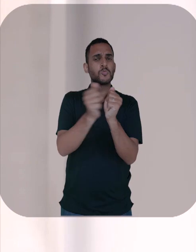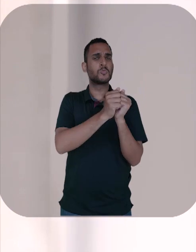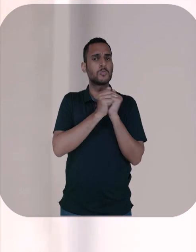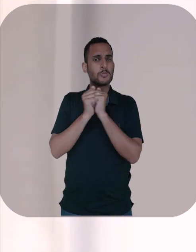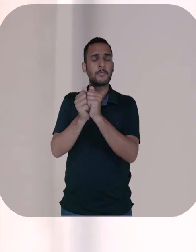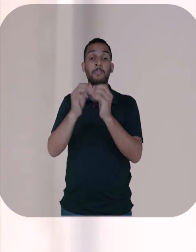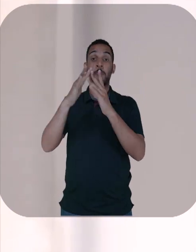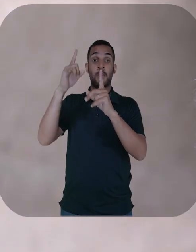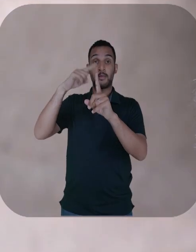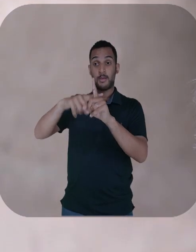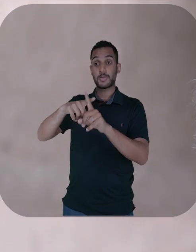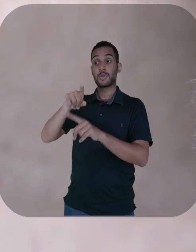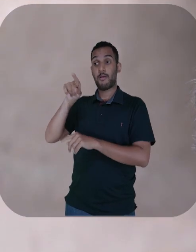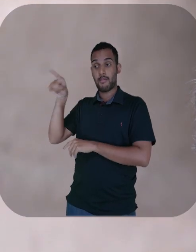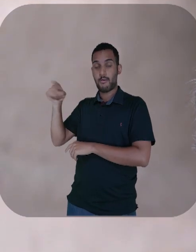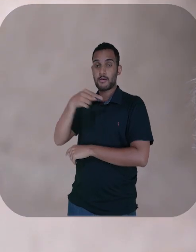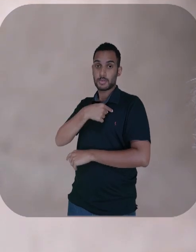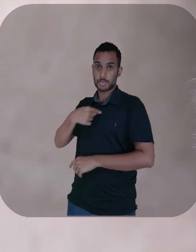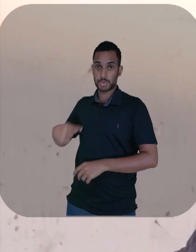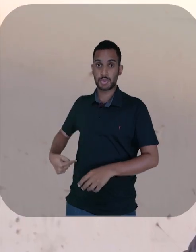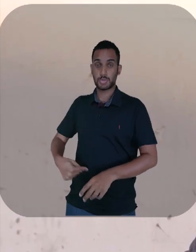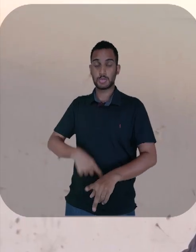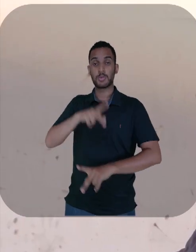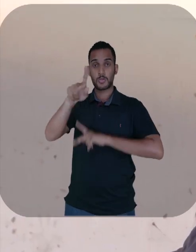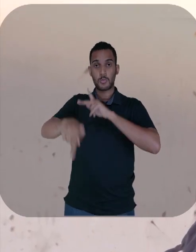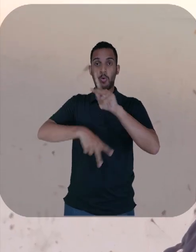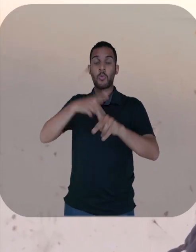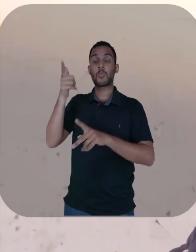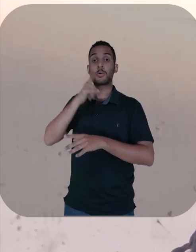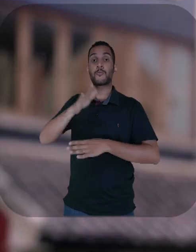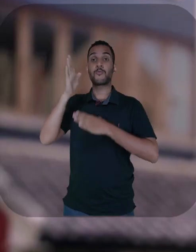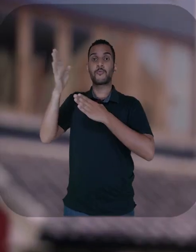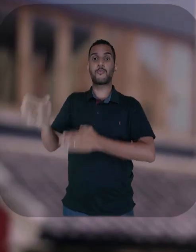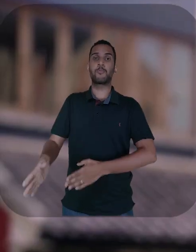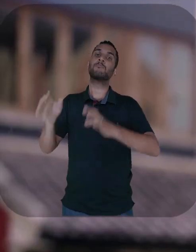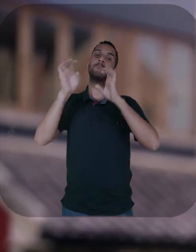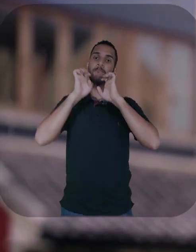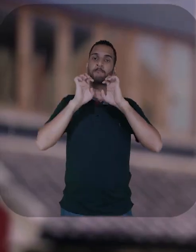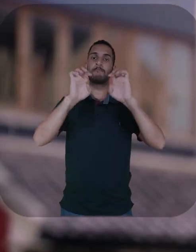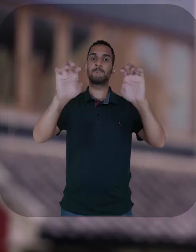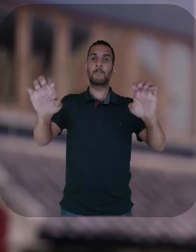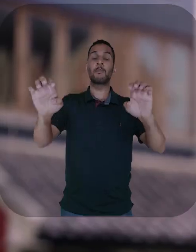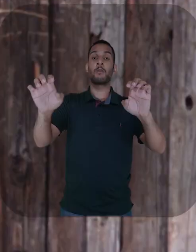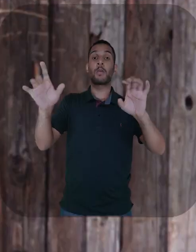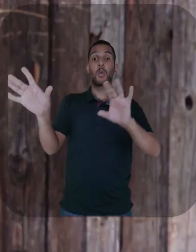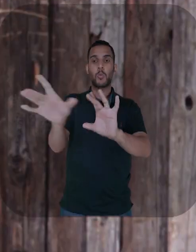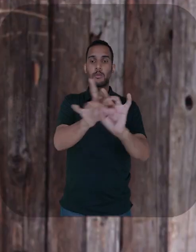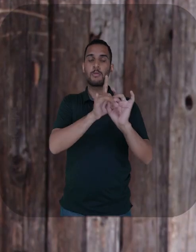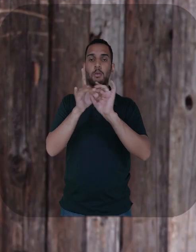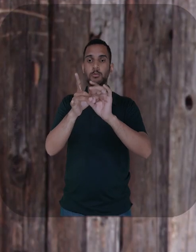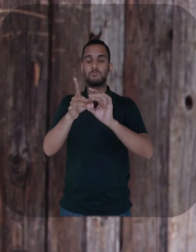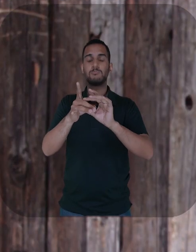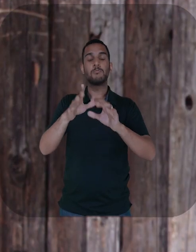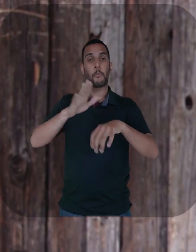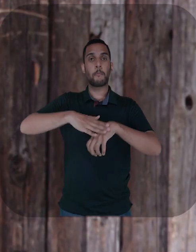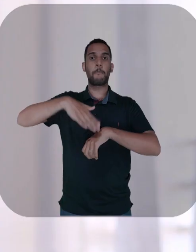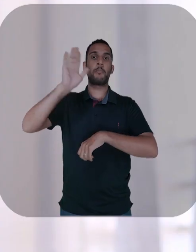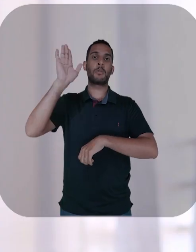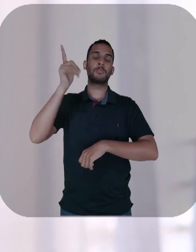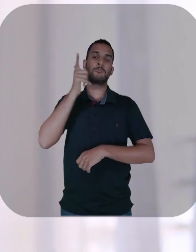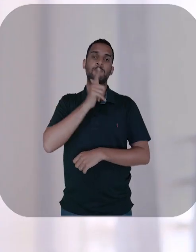Crecemos juntos para que la Iglesia en China persevere en la fidelidad al Evangelio y crezca en